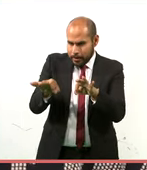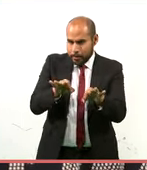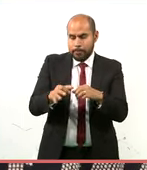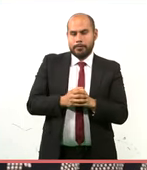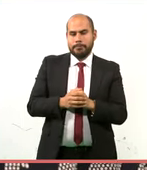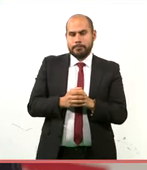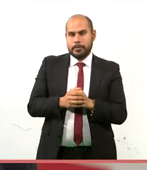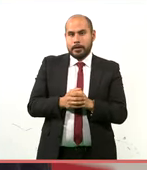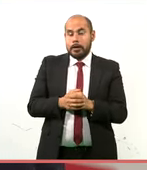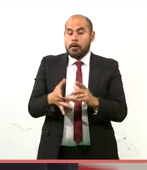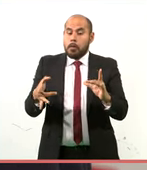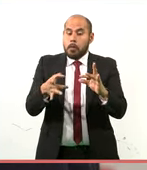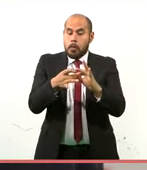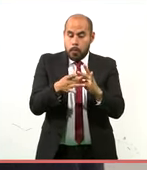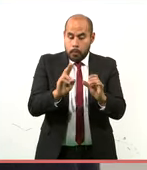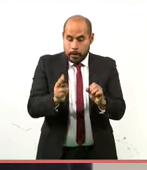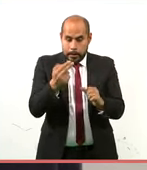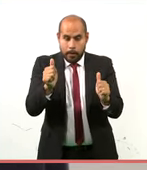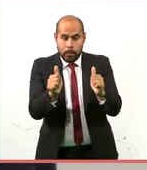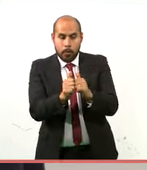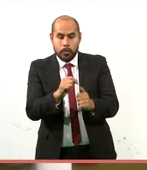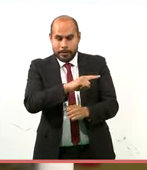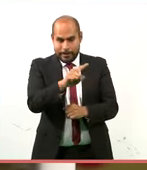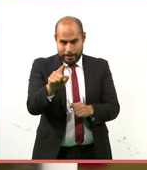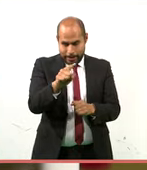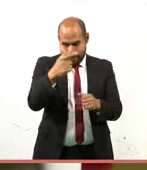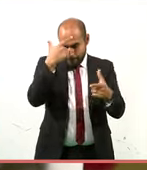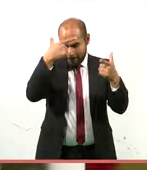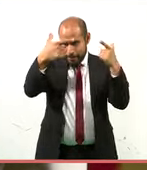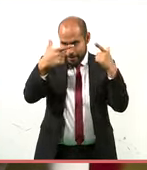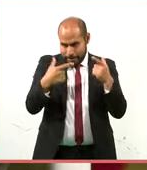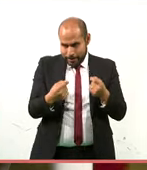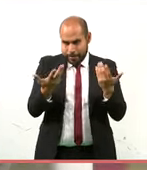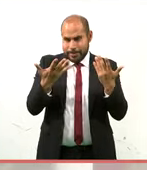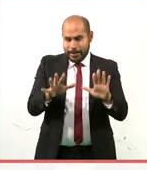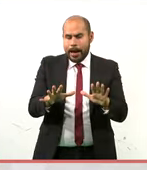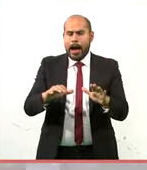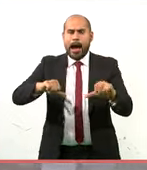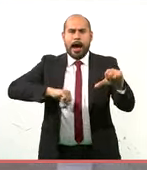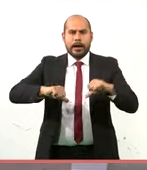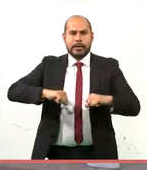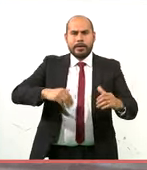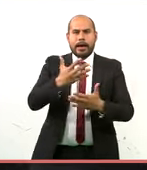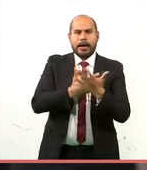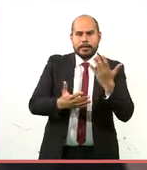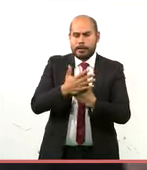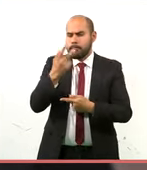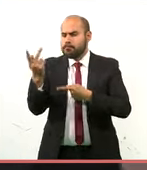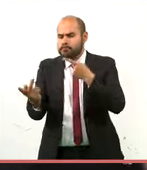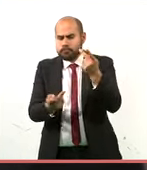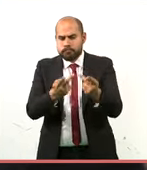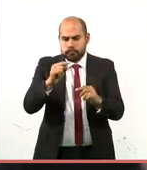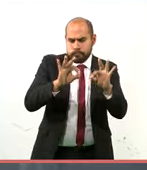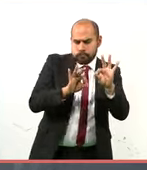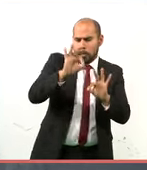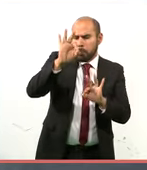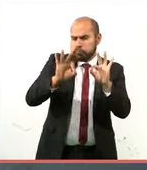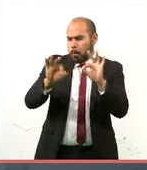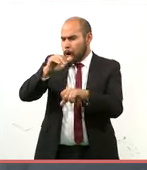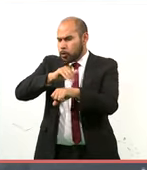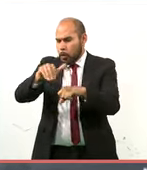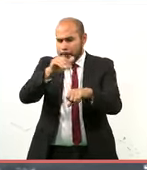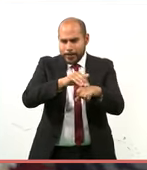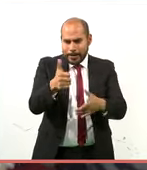vínculo de la universidad con las y los egresados, generamos actividades, encuestas y estadísticas que nos